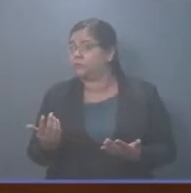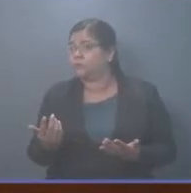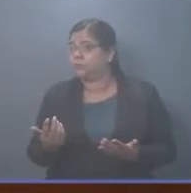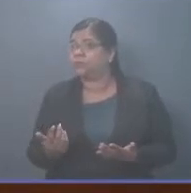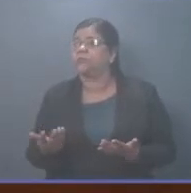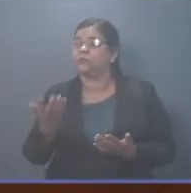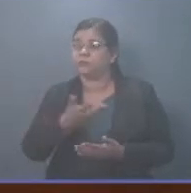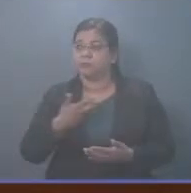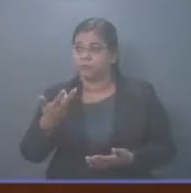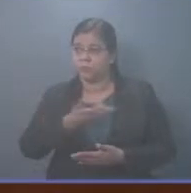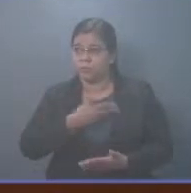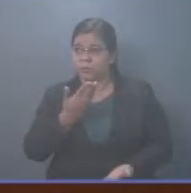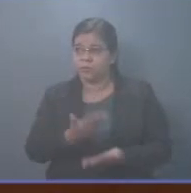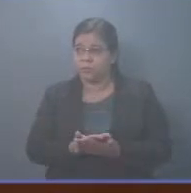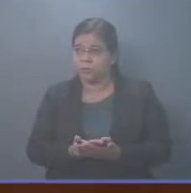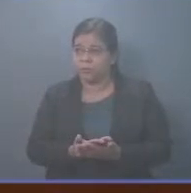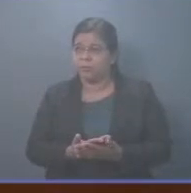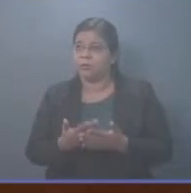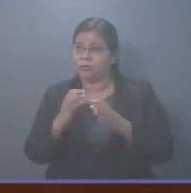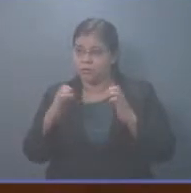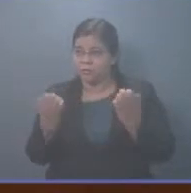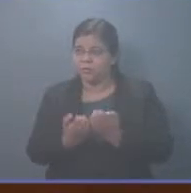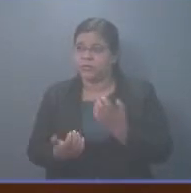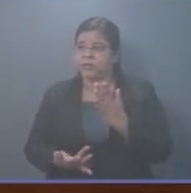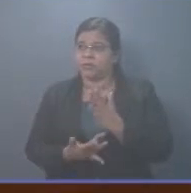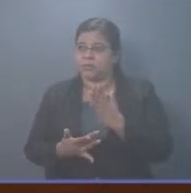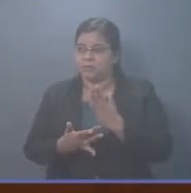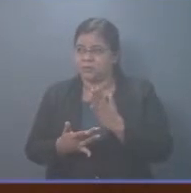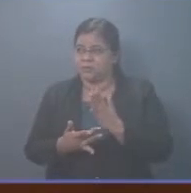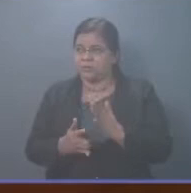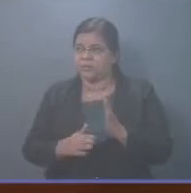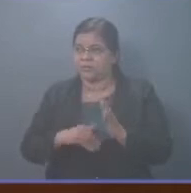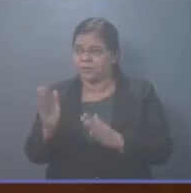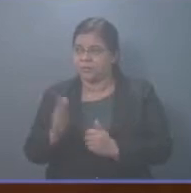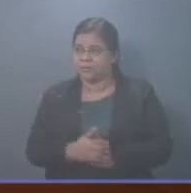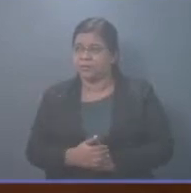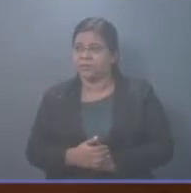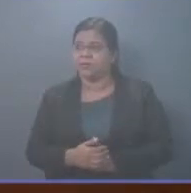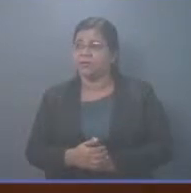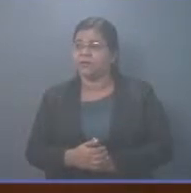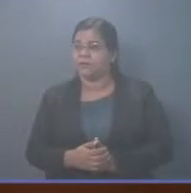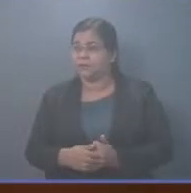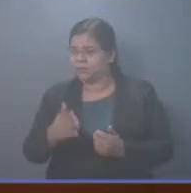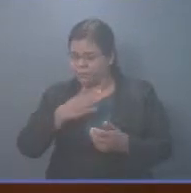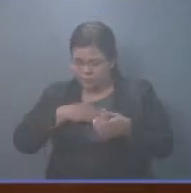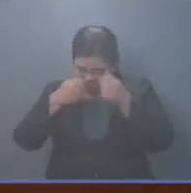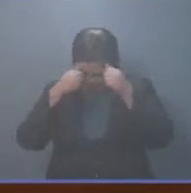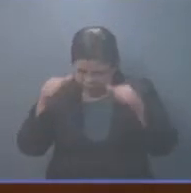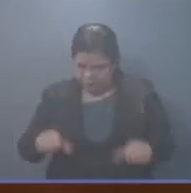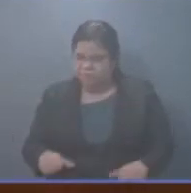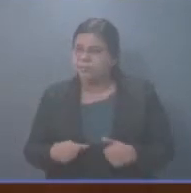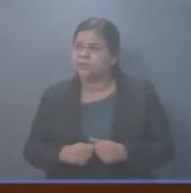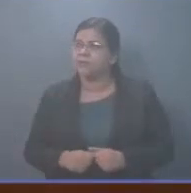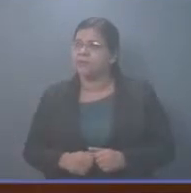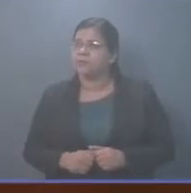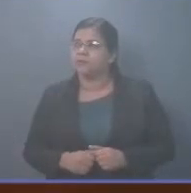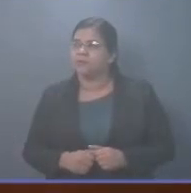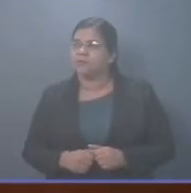la propuesta del equipo técnico es que establezcamos que sea una sanción grave. Yo estoy de acuerdo,